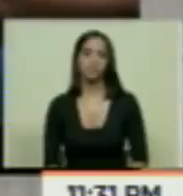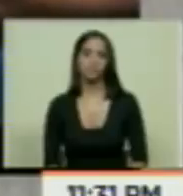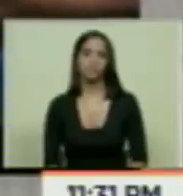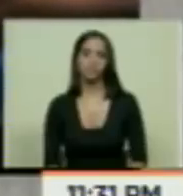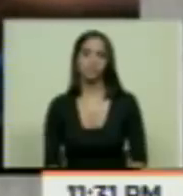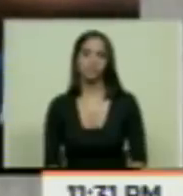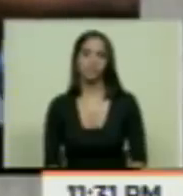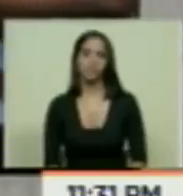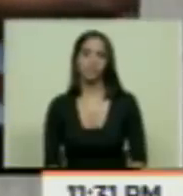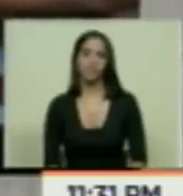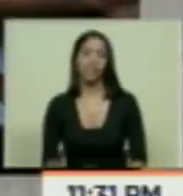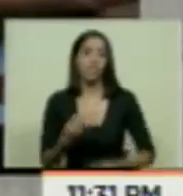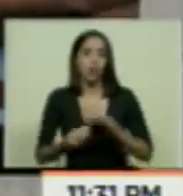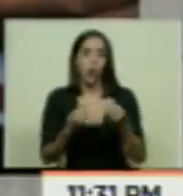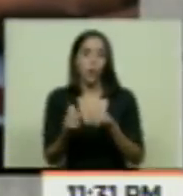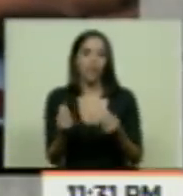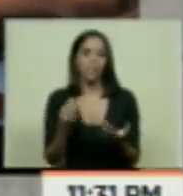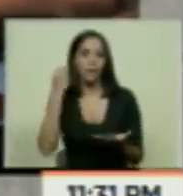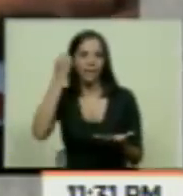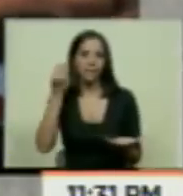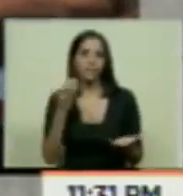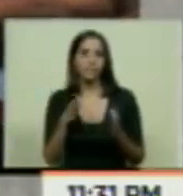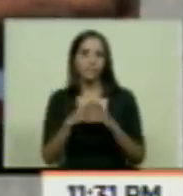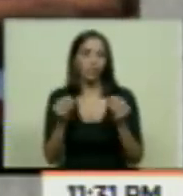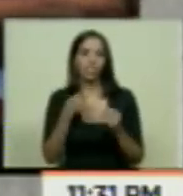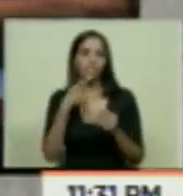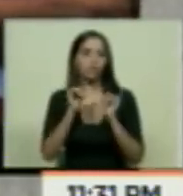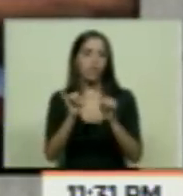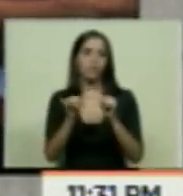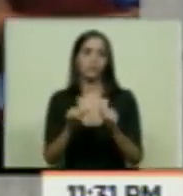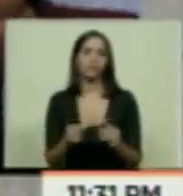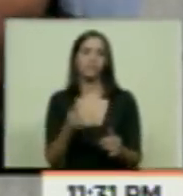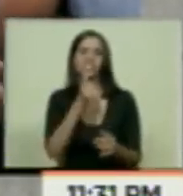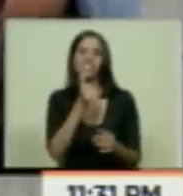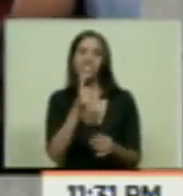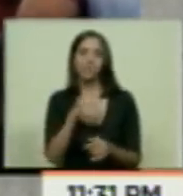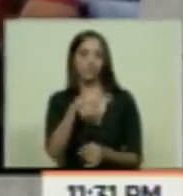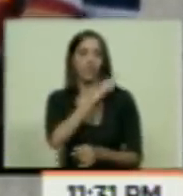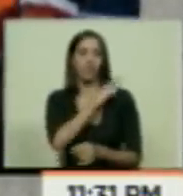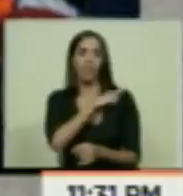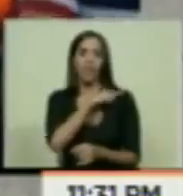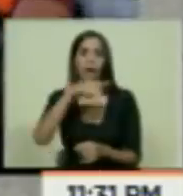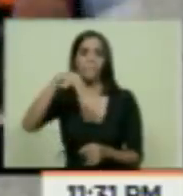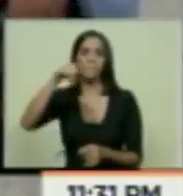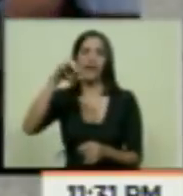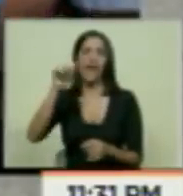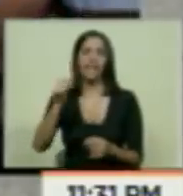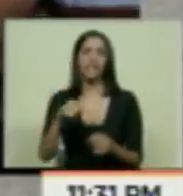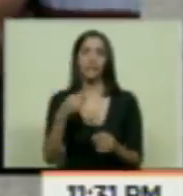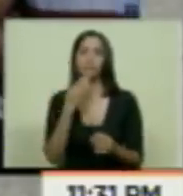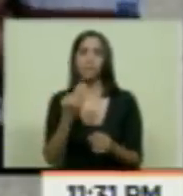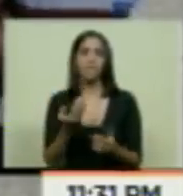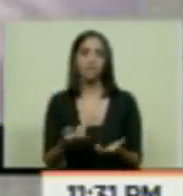eso. No, ¿y cómo hacemos para creerles? Porque todos pasan de ese momento. ¿Quién te ha llamado? El teniente Márquez, Jiménez, ¿está de permiso?